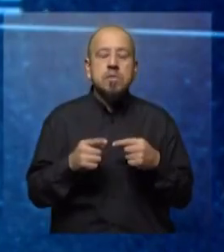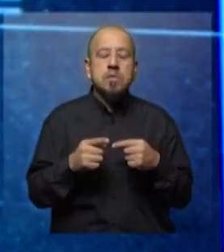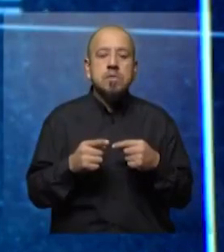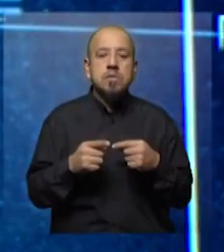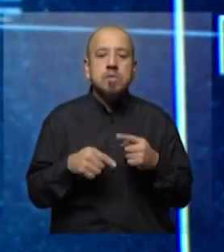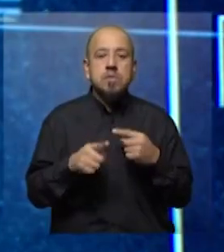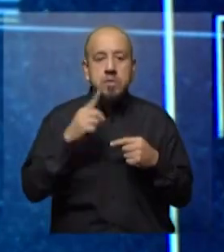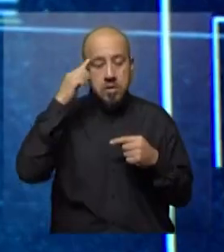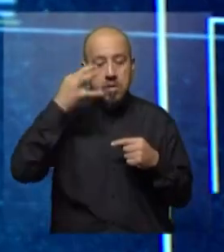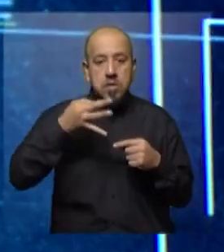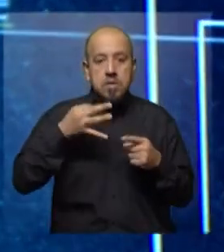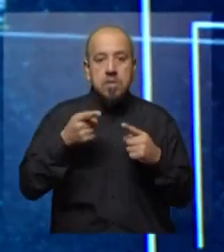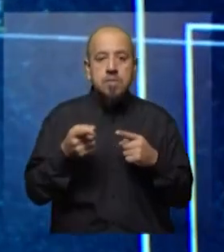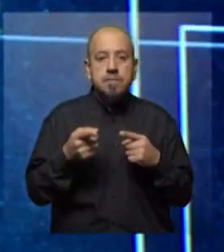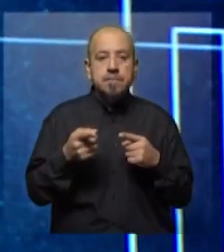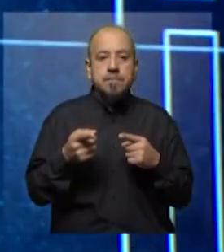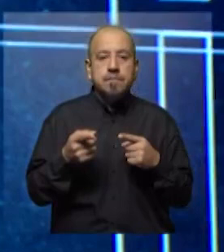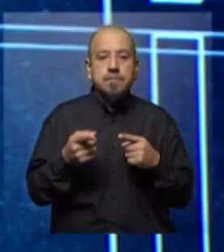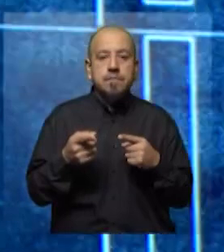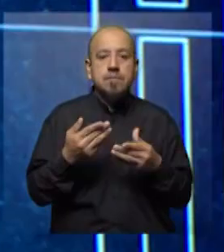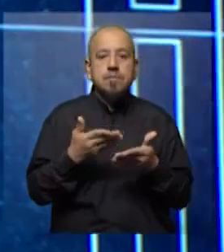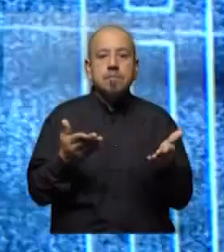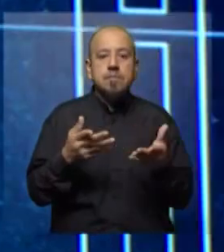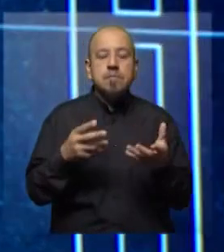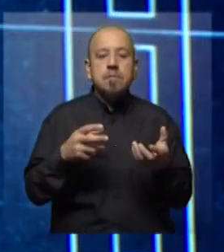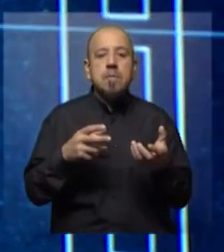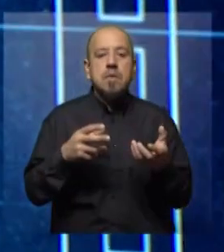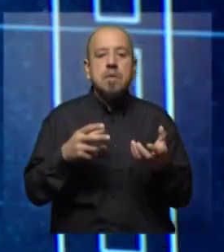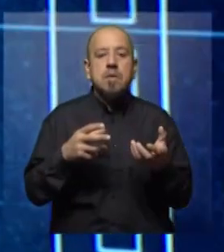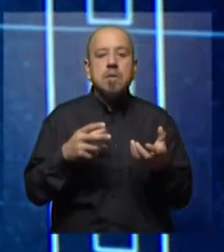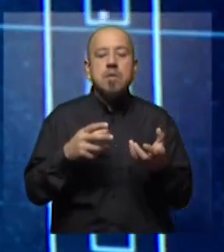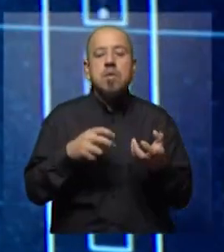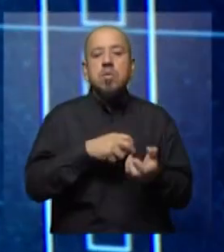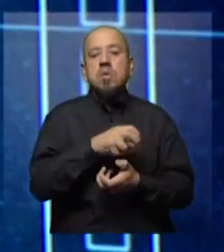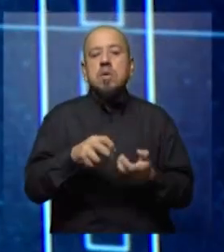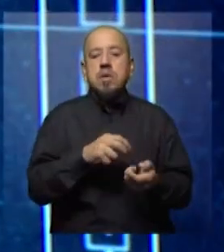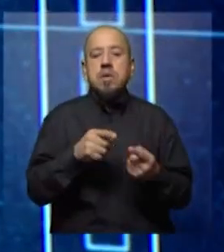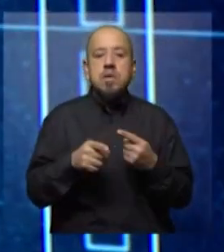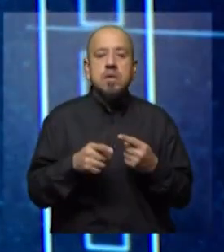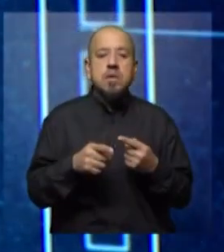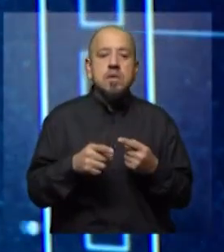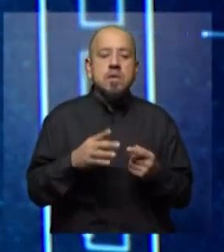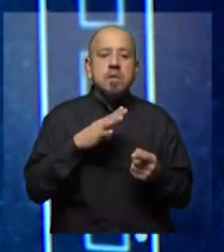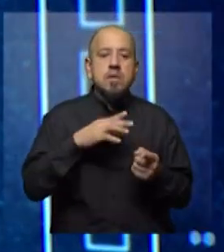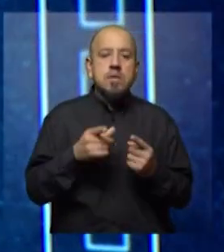que la realidad es de una complejidad tal que existe una